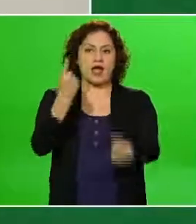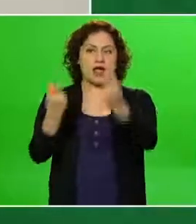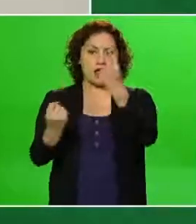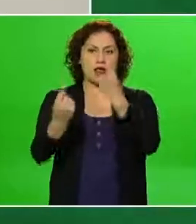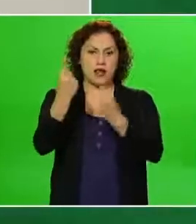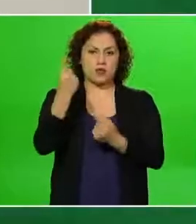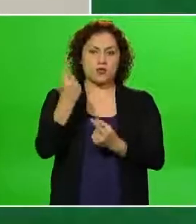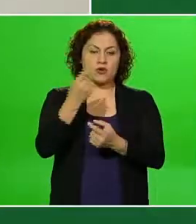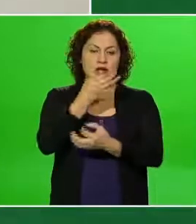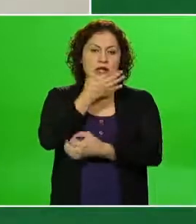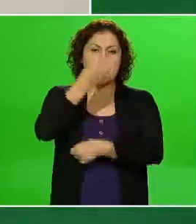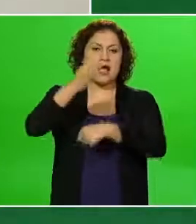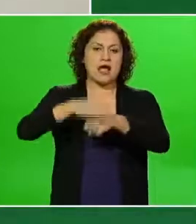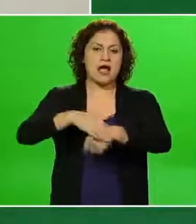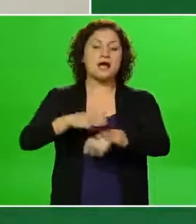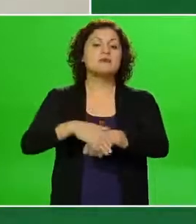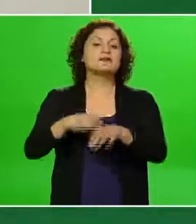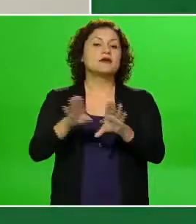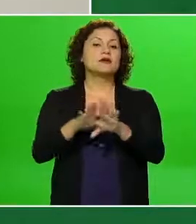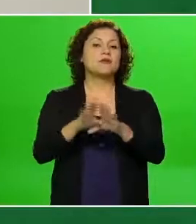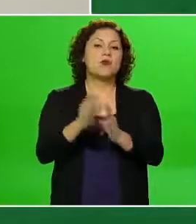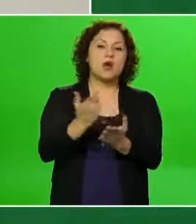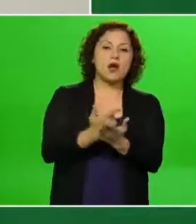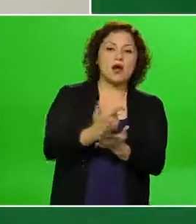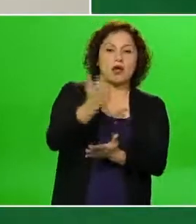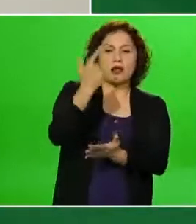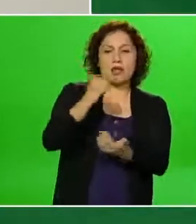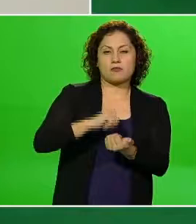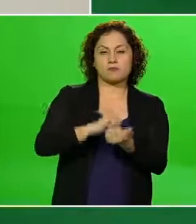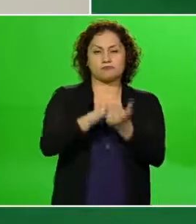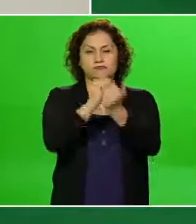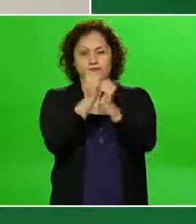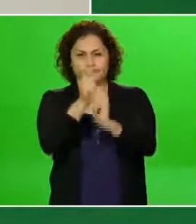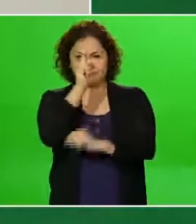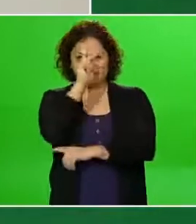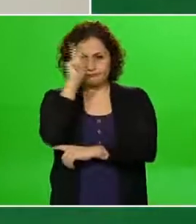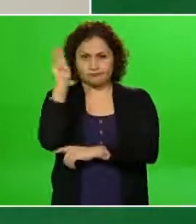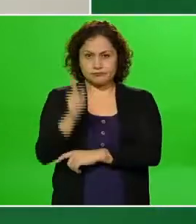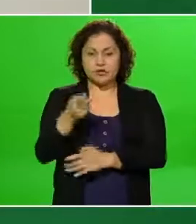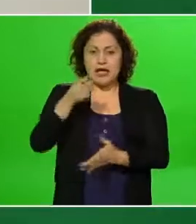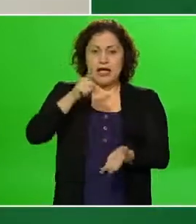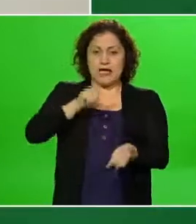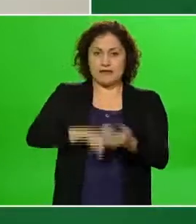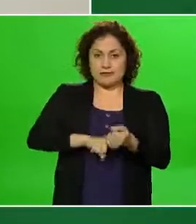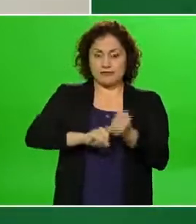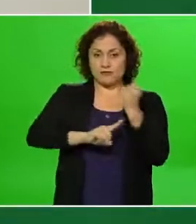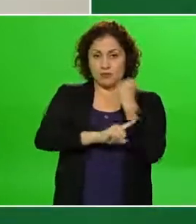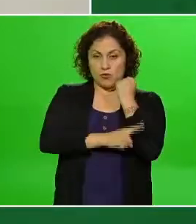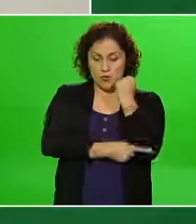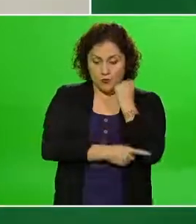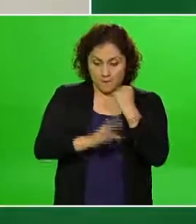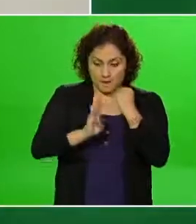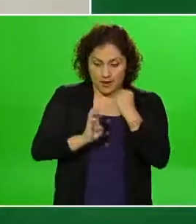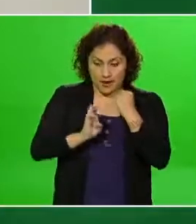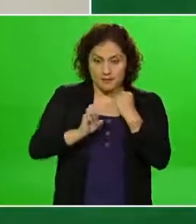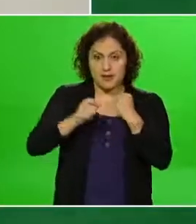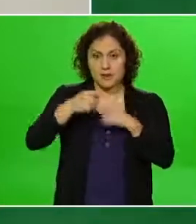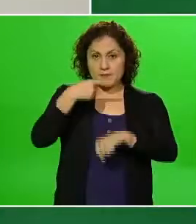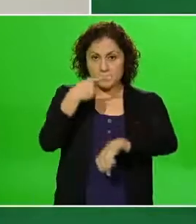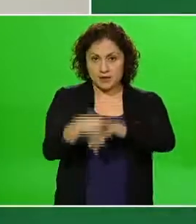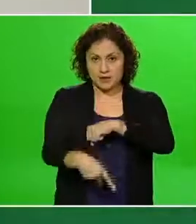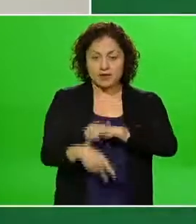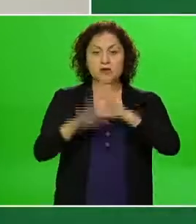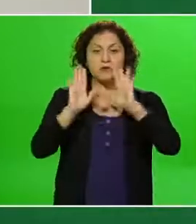un COVID grave, un COVID crítico y por lo tanto también a su vez incrementar el riesgo de fallecer, muchas de las